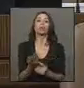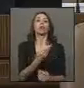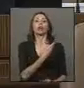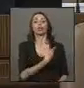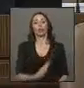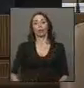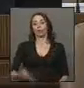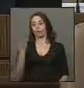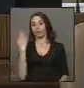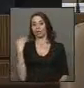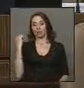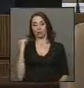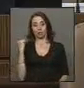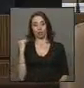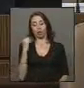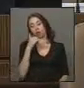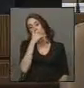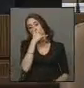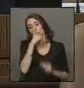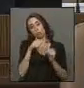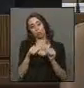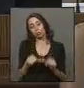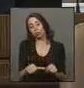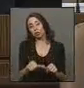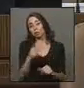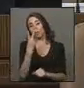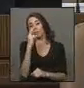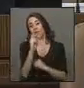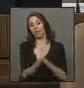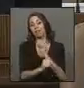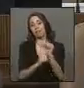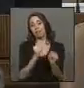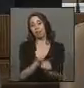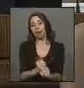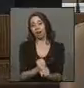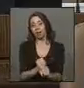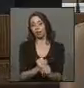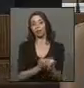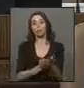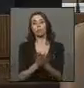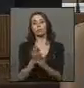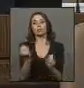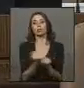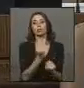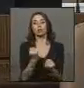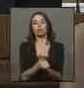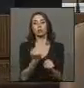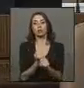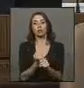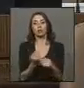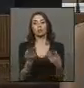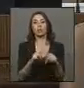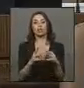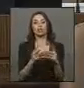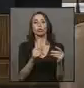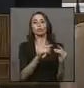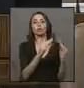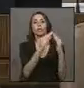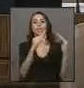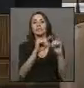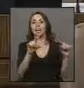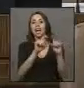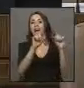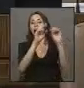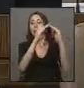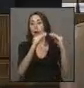durante el gobierno anterior, después de mucho tiempo, después de más de 20 años, se iniciaron las obras para dar solución a este campamento,